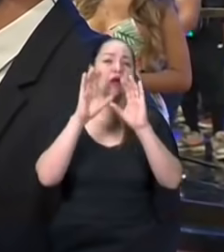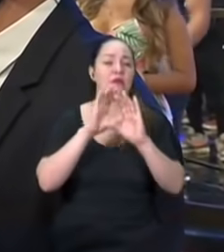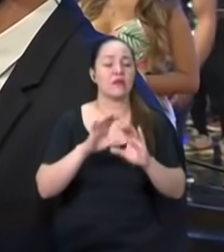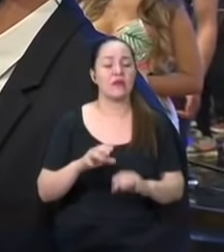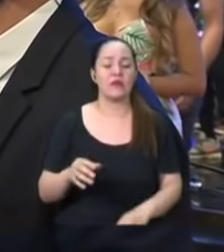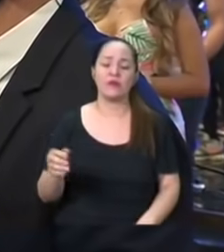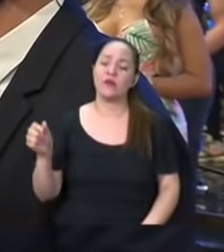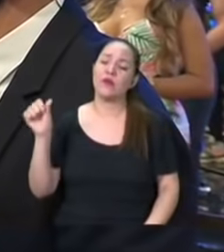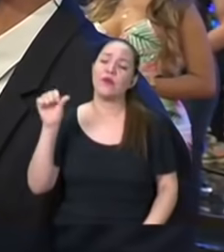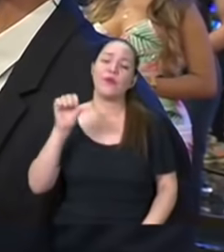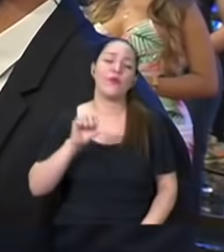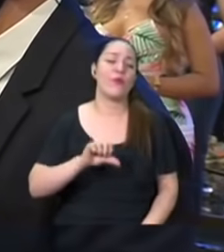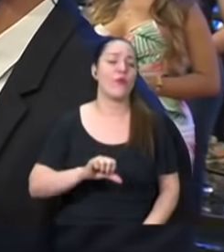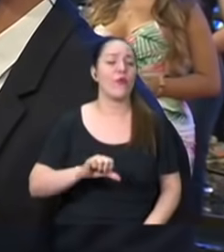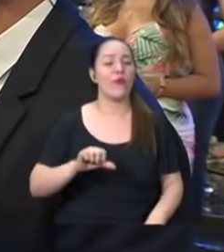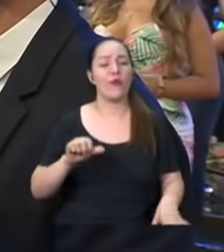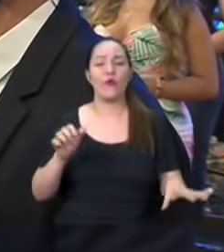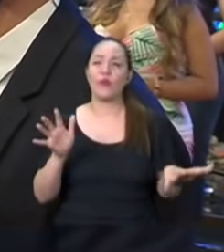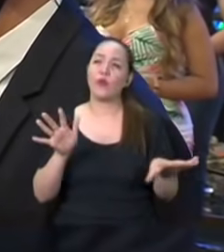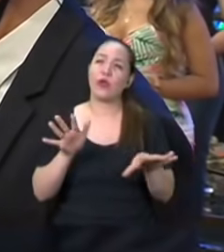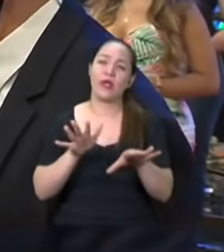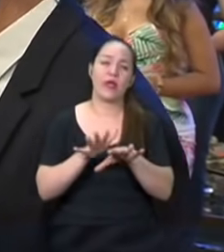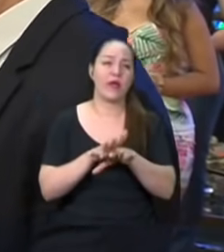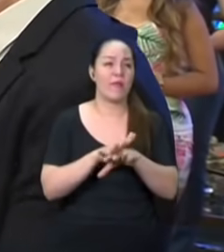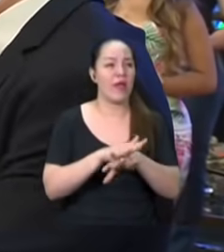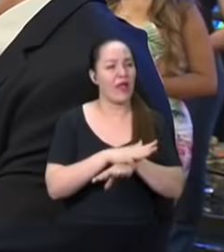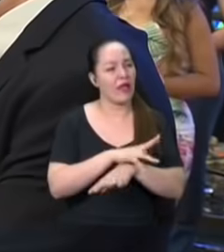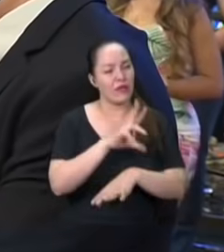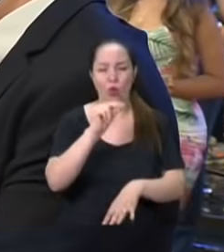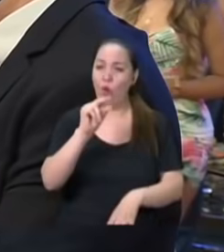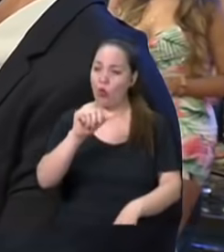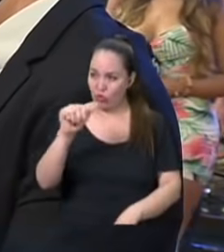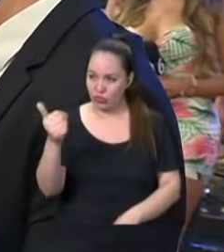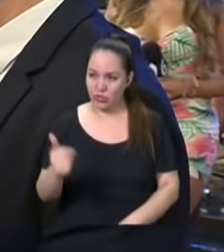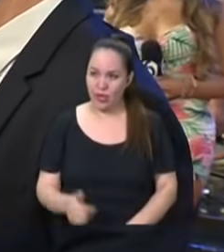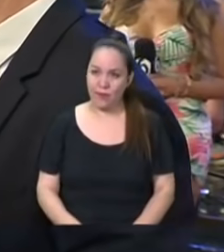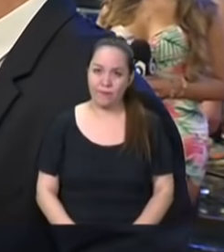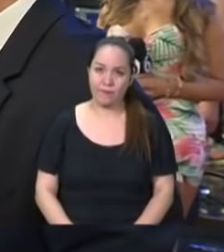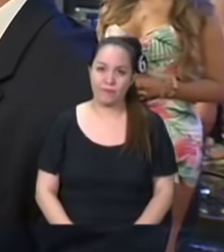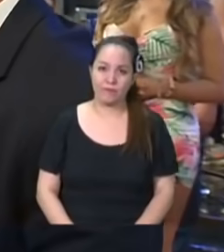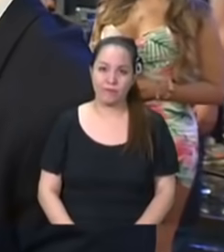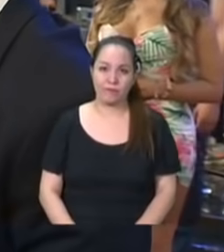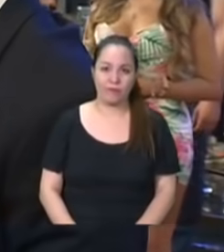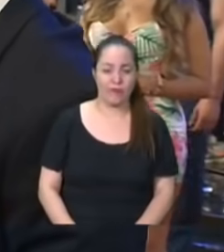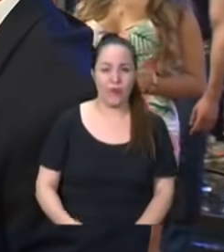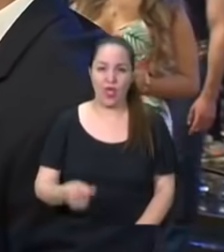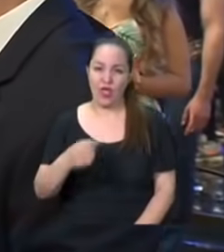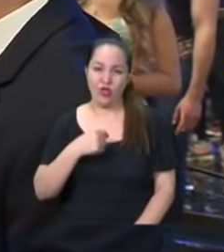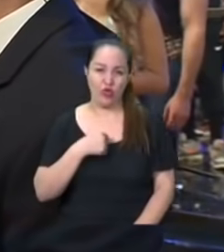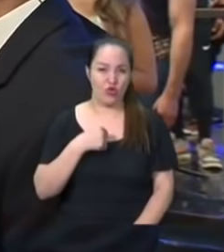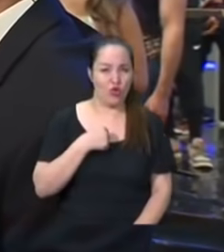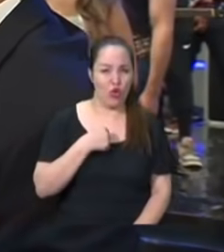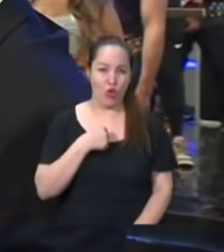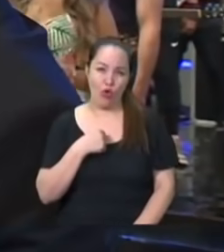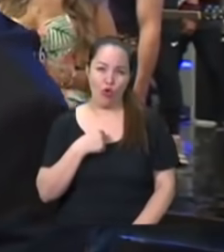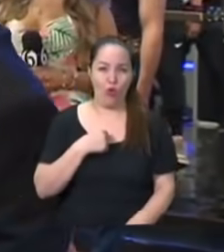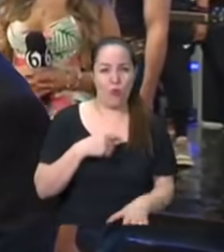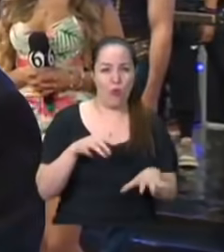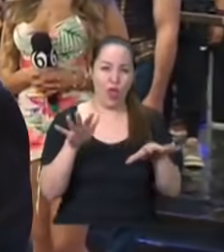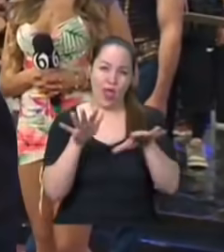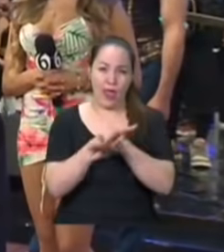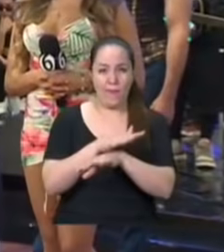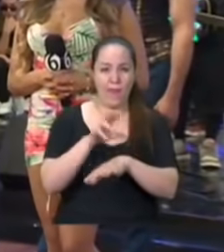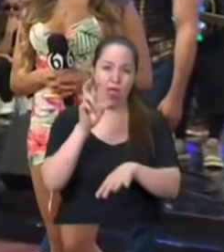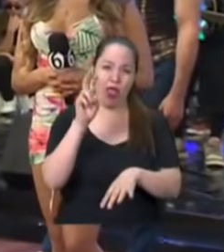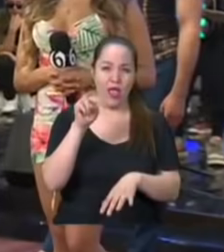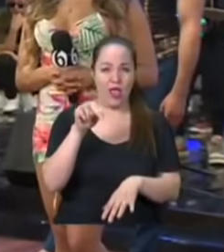a cambiar. No, esa no. ¿Entonces cuál? La tuya. La que... Ya voy a cambiar. Yo soy Big Neurosis y voy